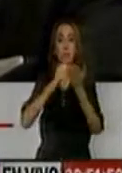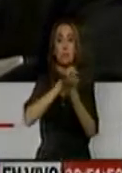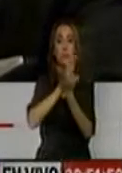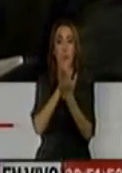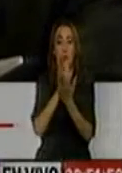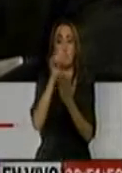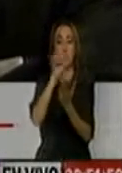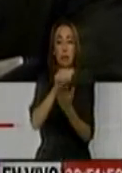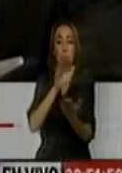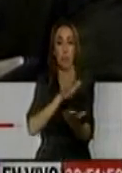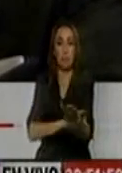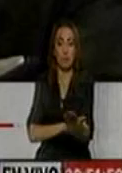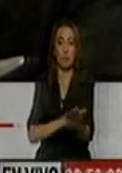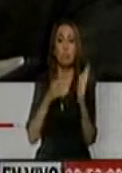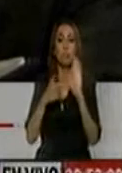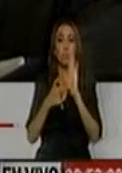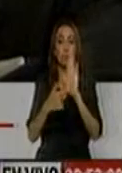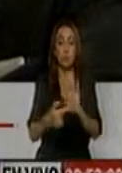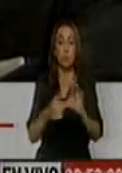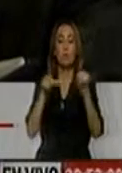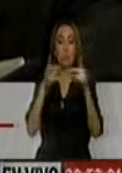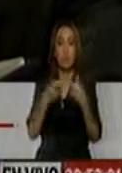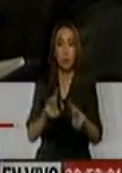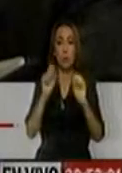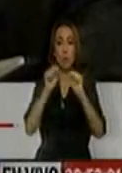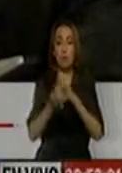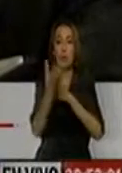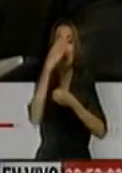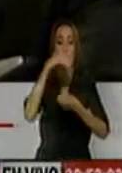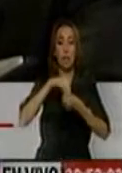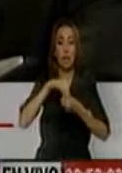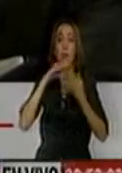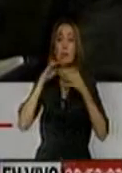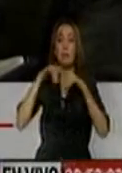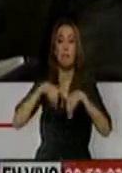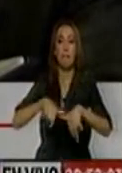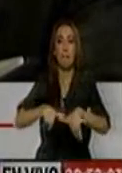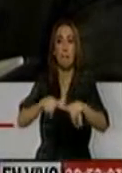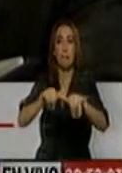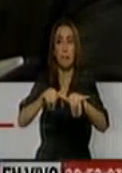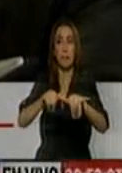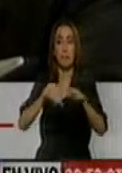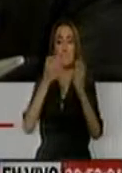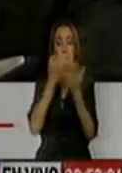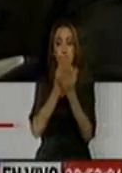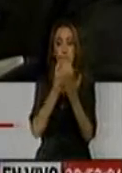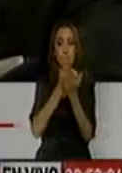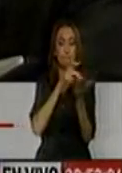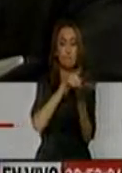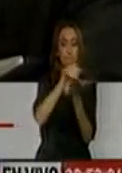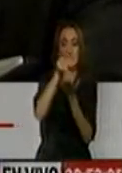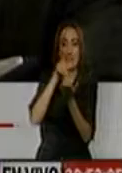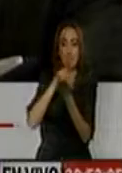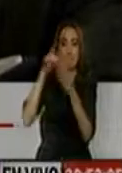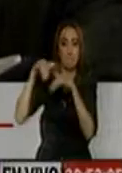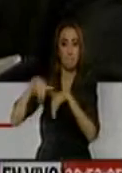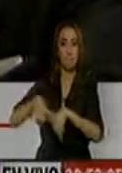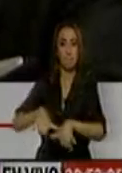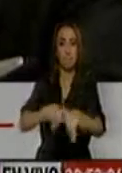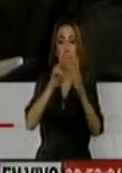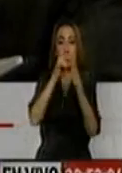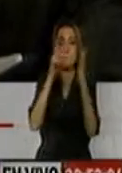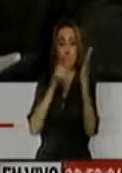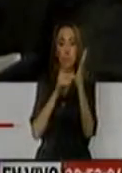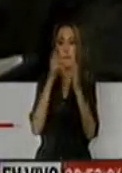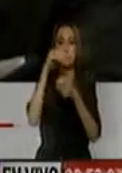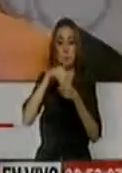propuesta tanto de acciones fiscales y otras medidas de recaudación para la sostenibilidad y financiamiento permanente del programa de